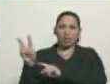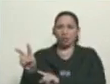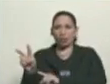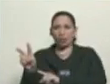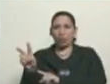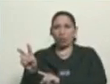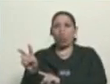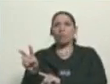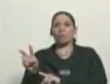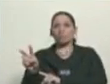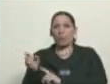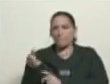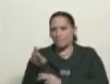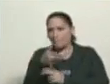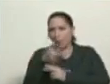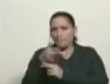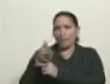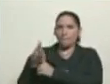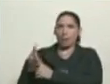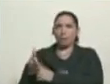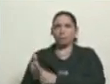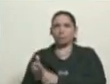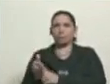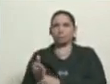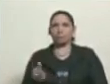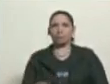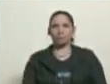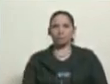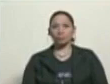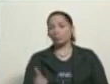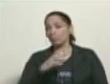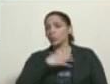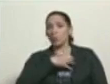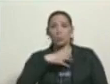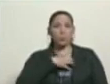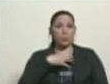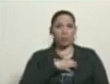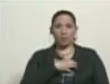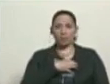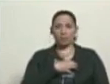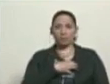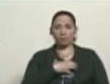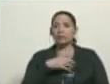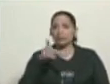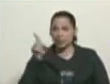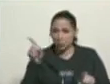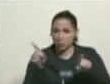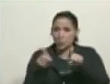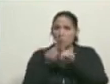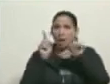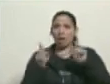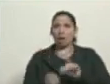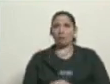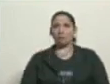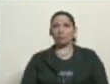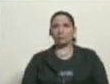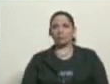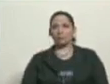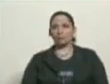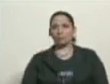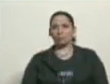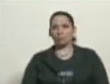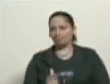con pistolas, no puede calificarse sino de un acto también